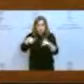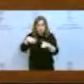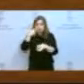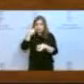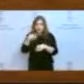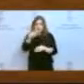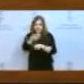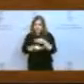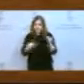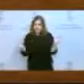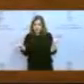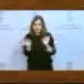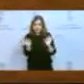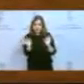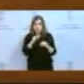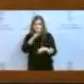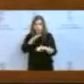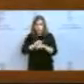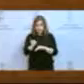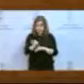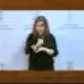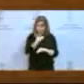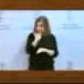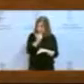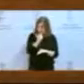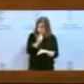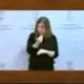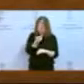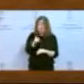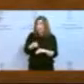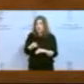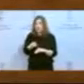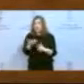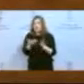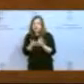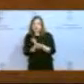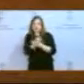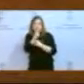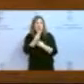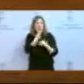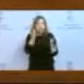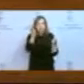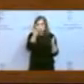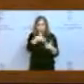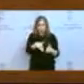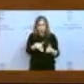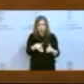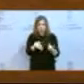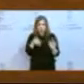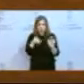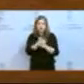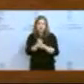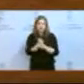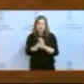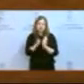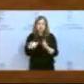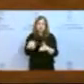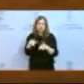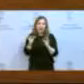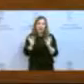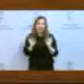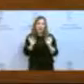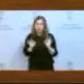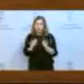realidad. Incumplir algo e incumplir con alguien, desgraciadamente, se ha convertido en una práctica habitual del